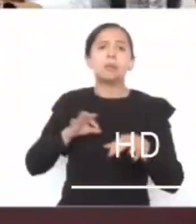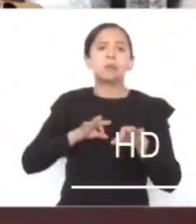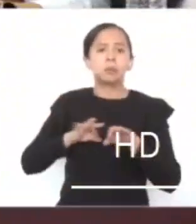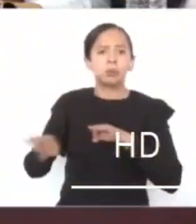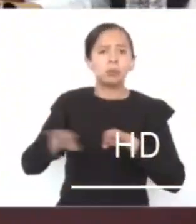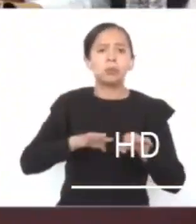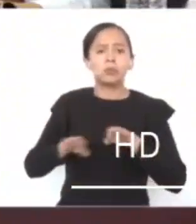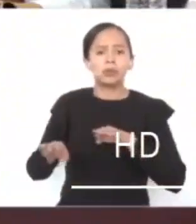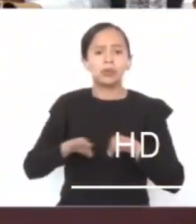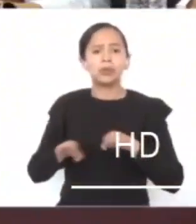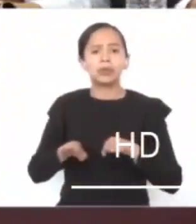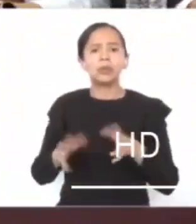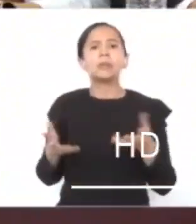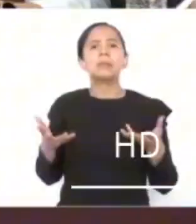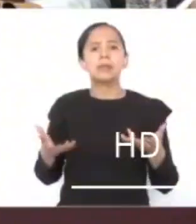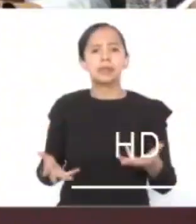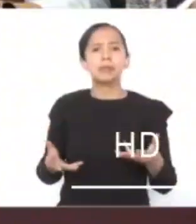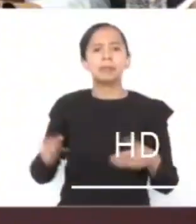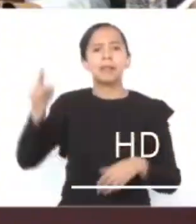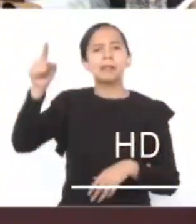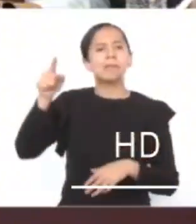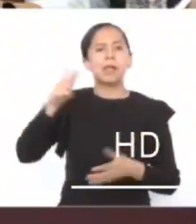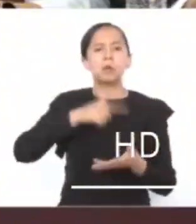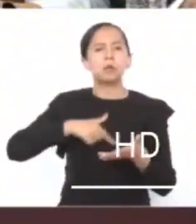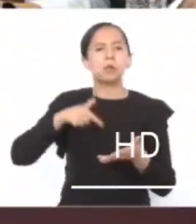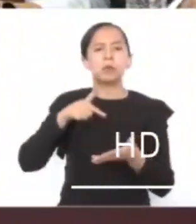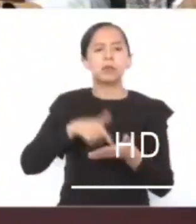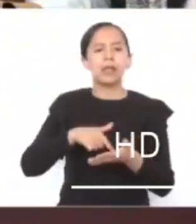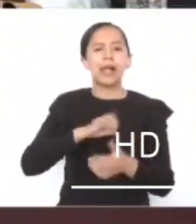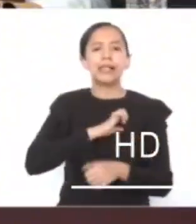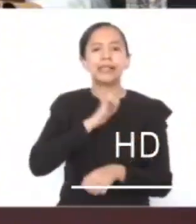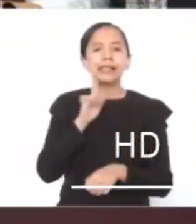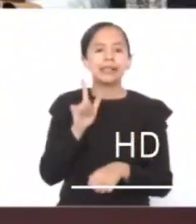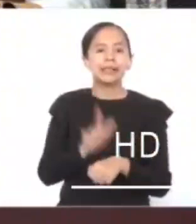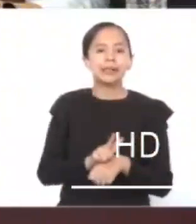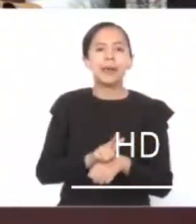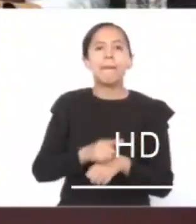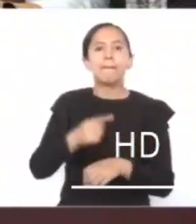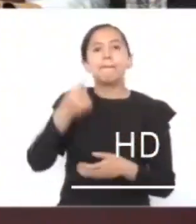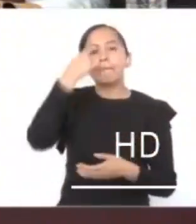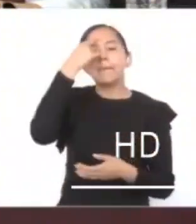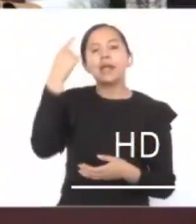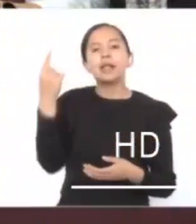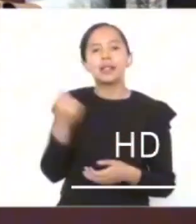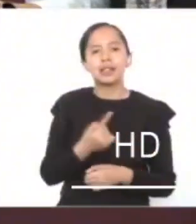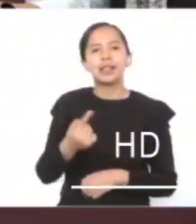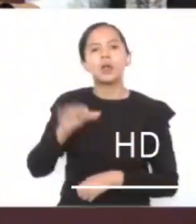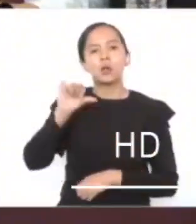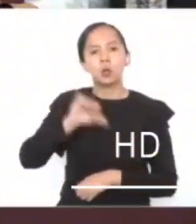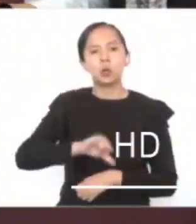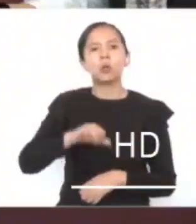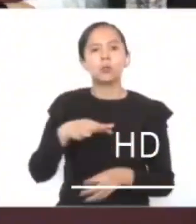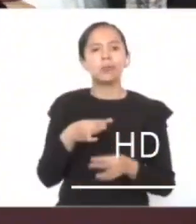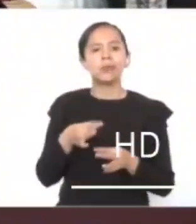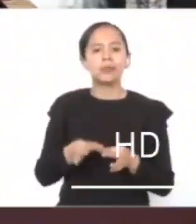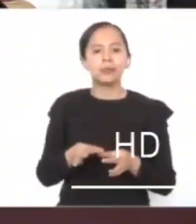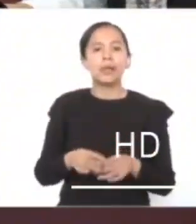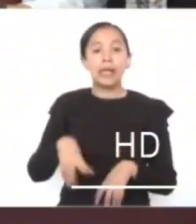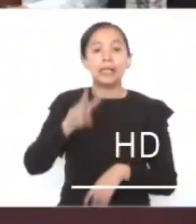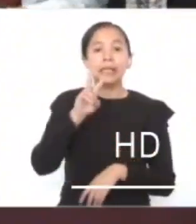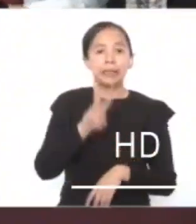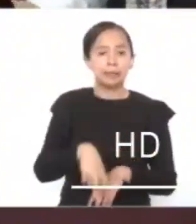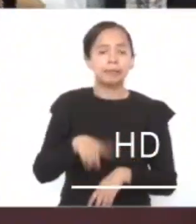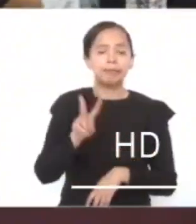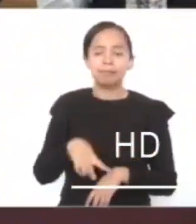en un escenario que fue especialmente elaborado para el día de hoy. De verdad,